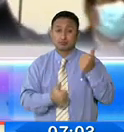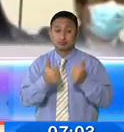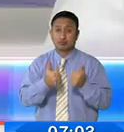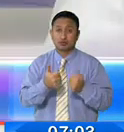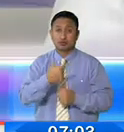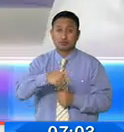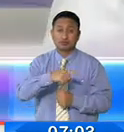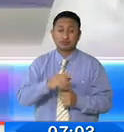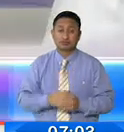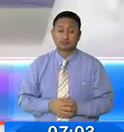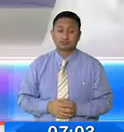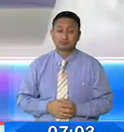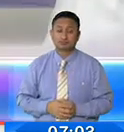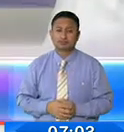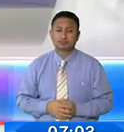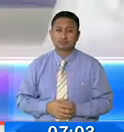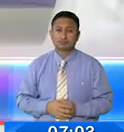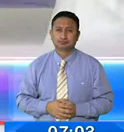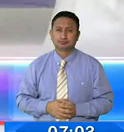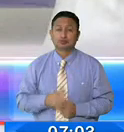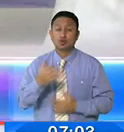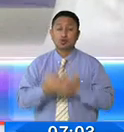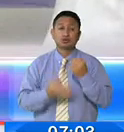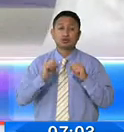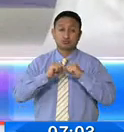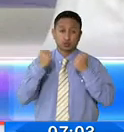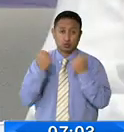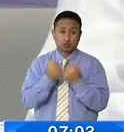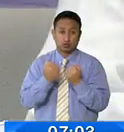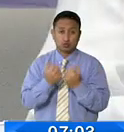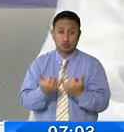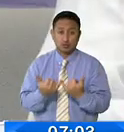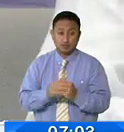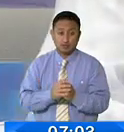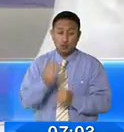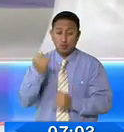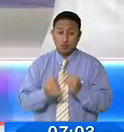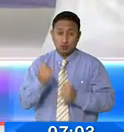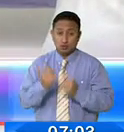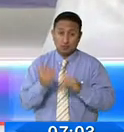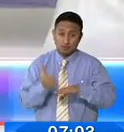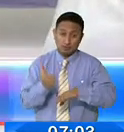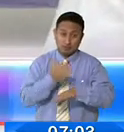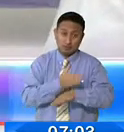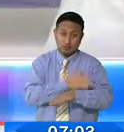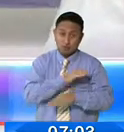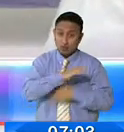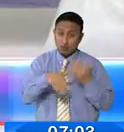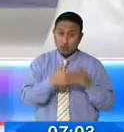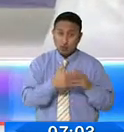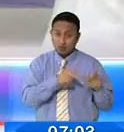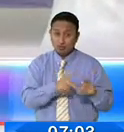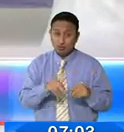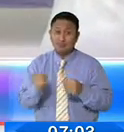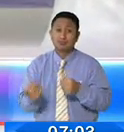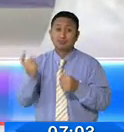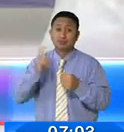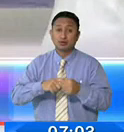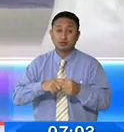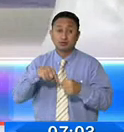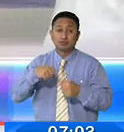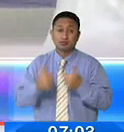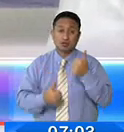En el caso de Justicia Social, se están resolviendo todos los casos de inscripción de